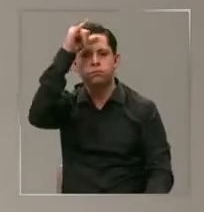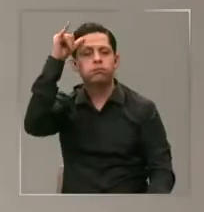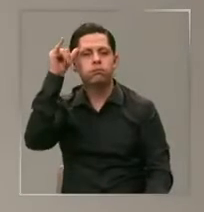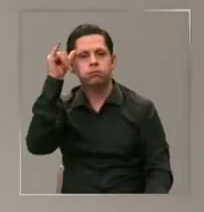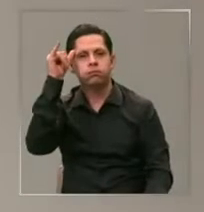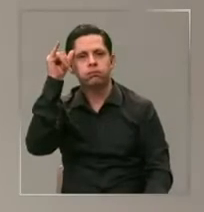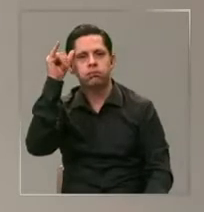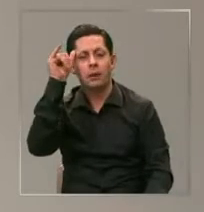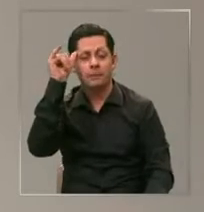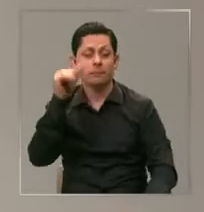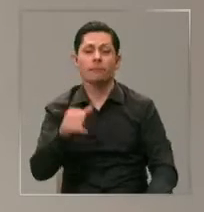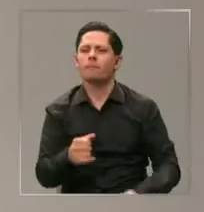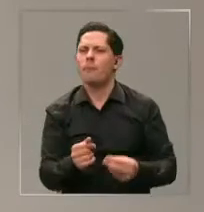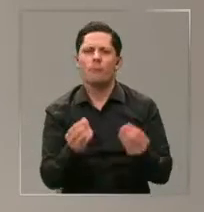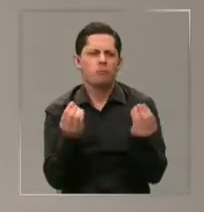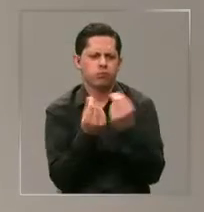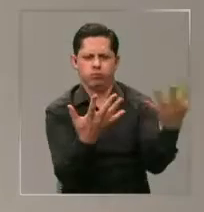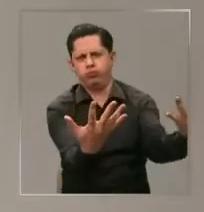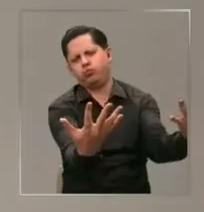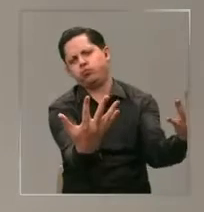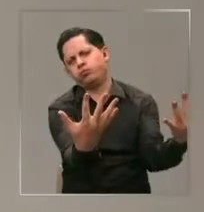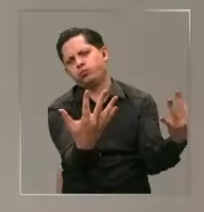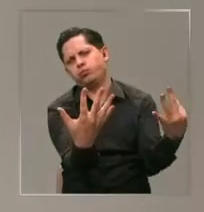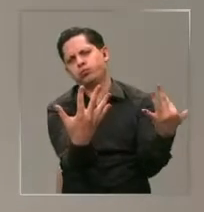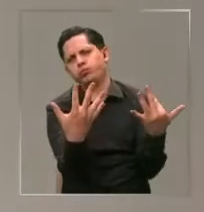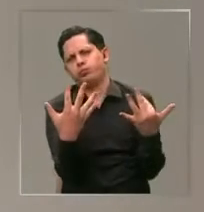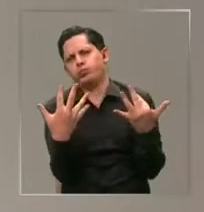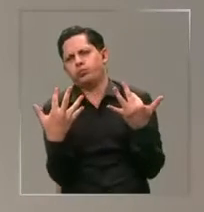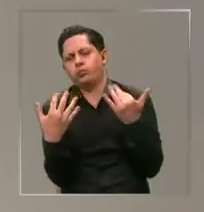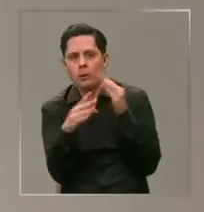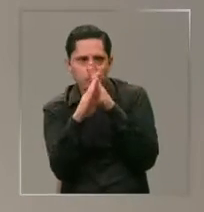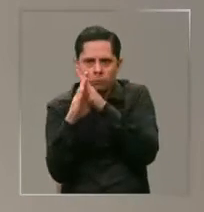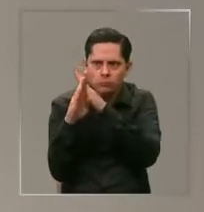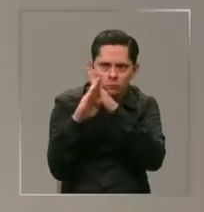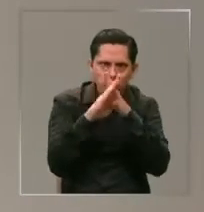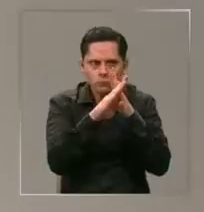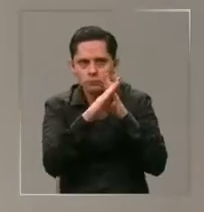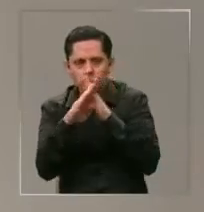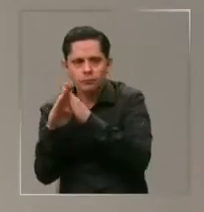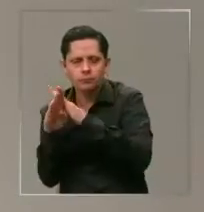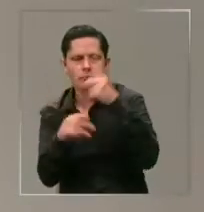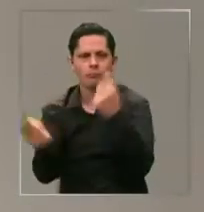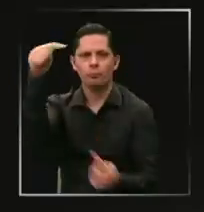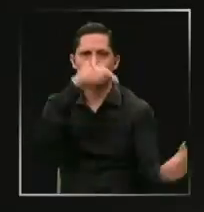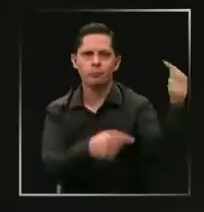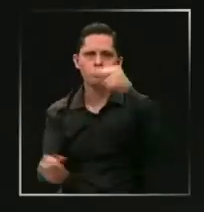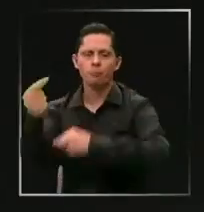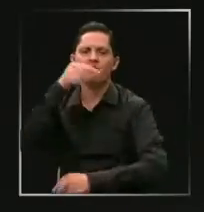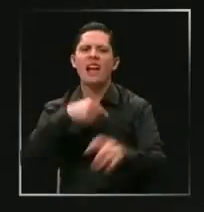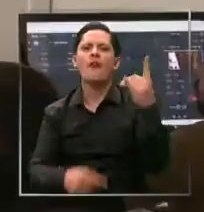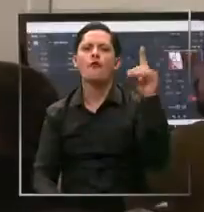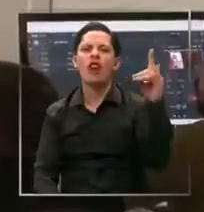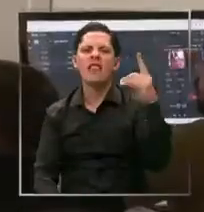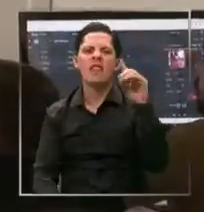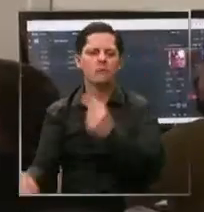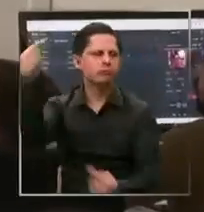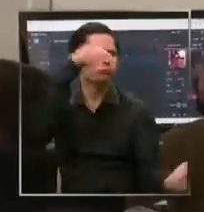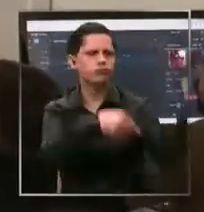lejos es el periodo de tiempo donde más ingresan de manera clandestina migrantes desde Bolivia. Debate en